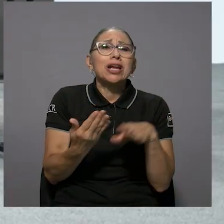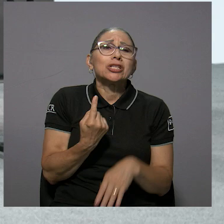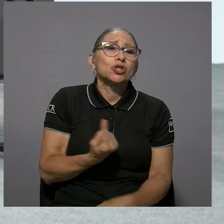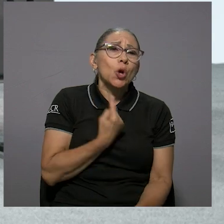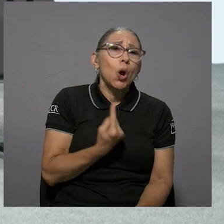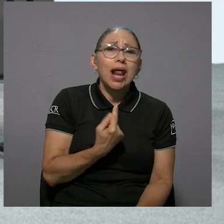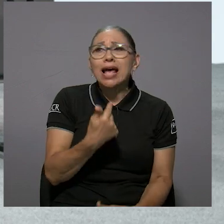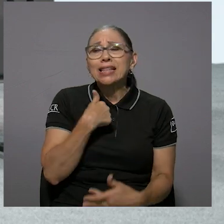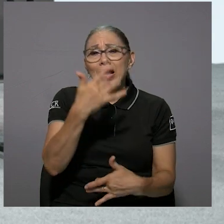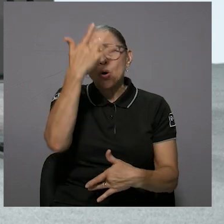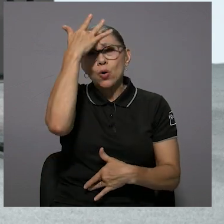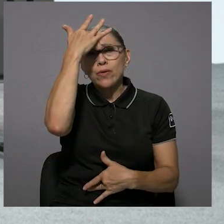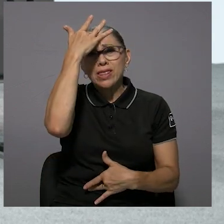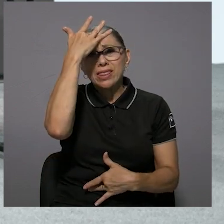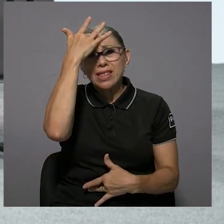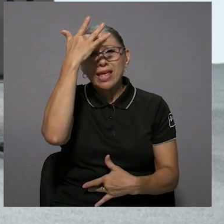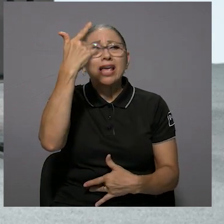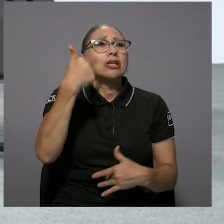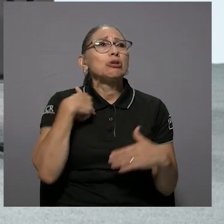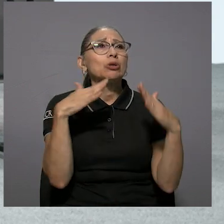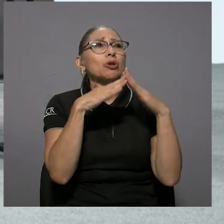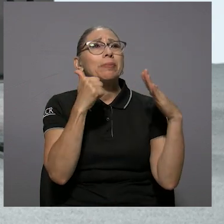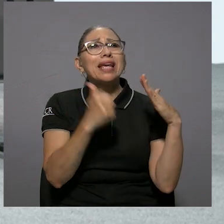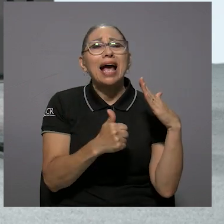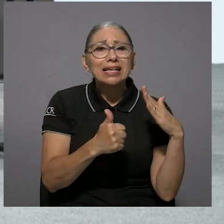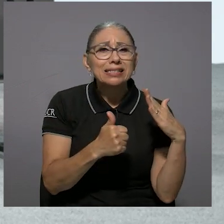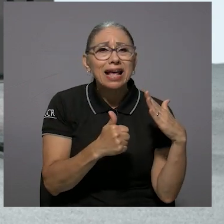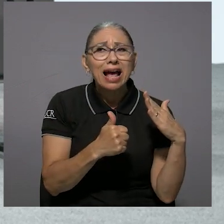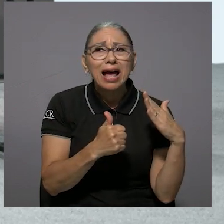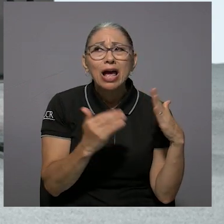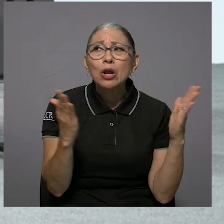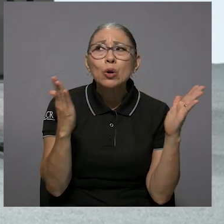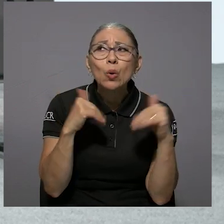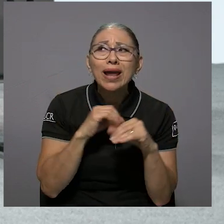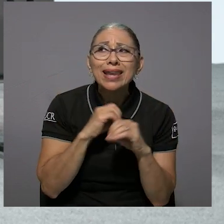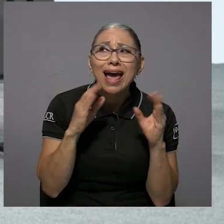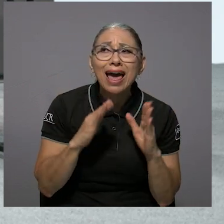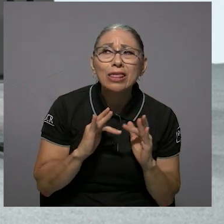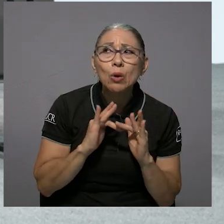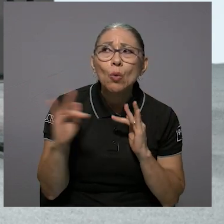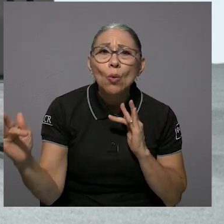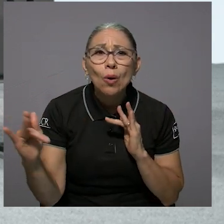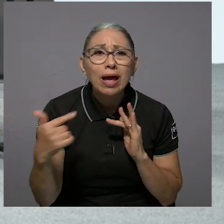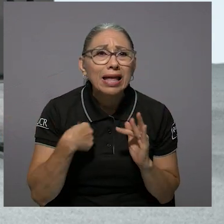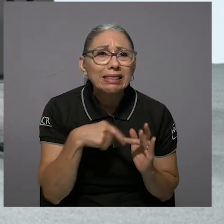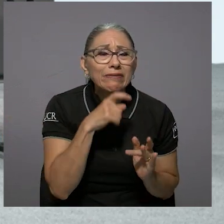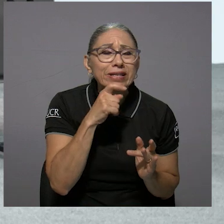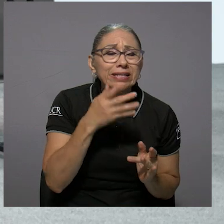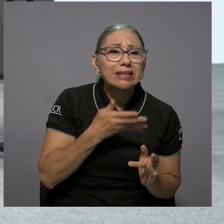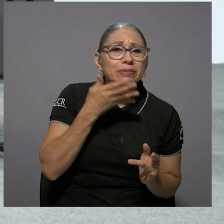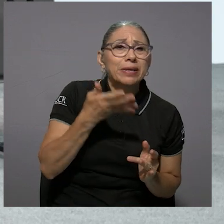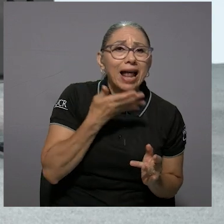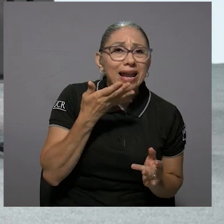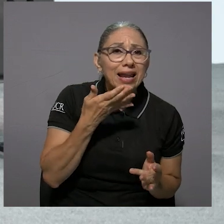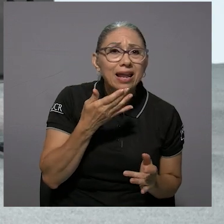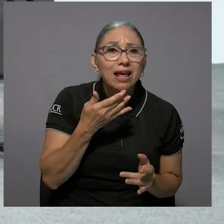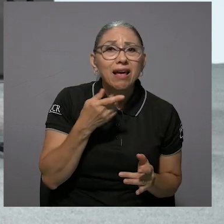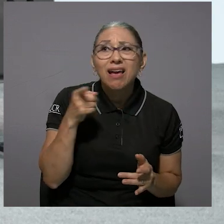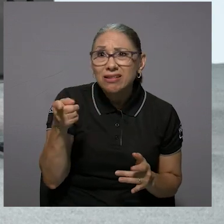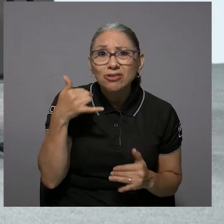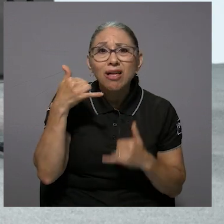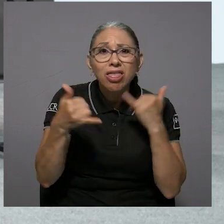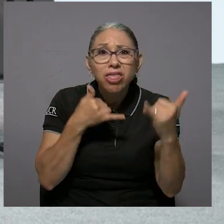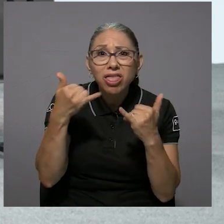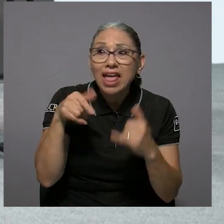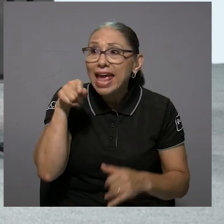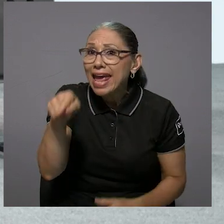quiero morir solo, tengo COVID, estoy en mi casa, no hay nadie más conmigo, me cuesta respirar. Y dice que esto no